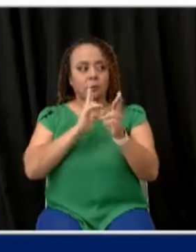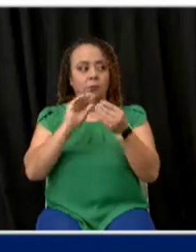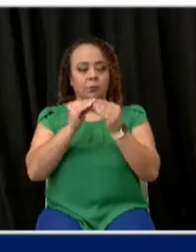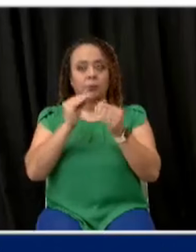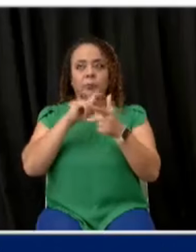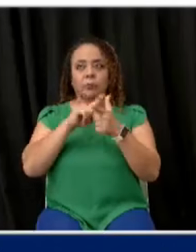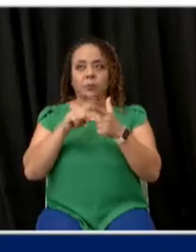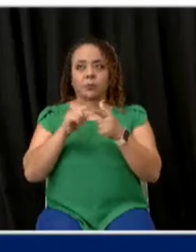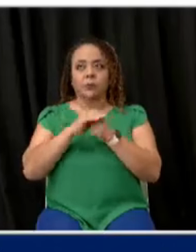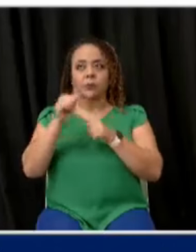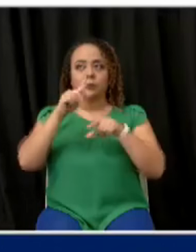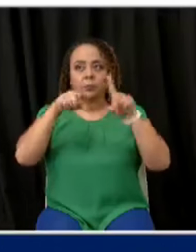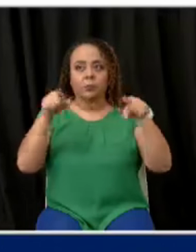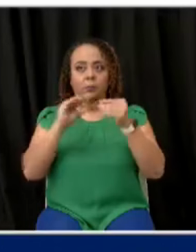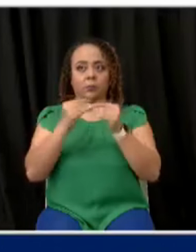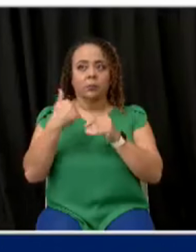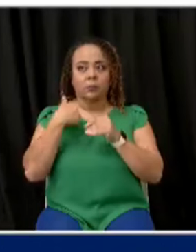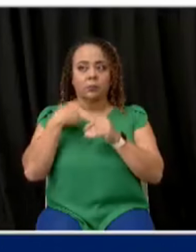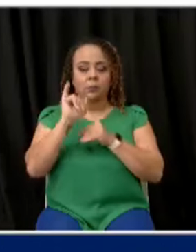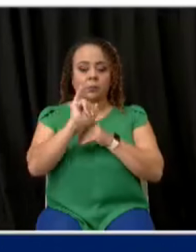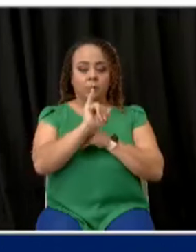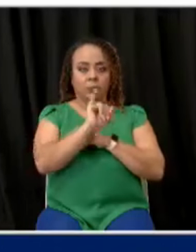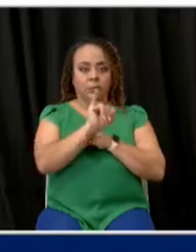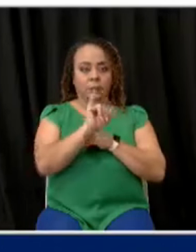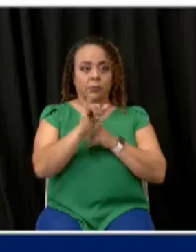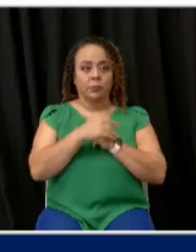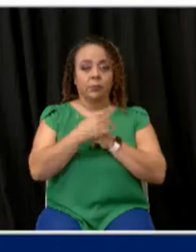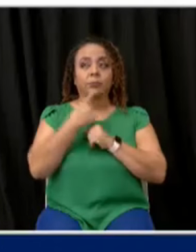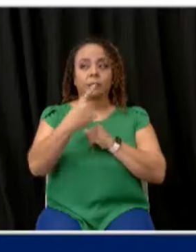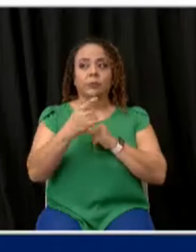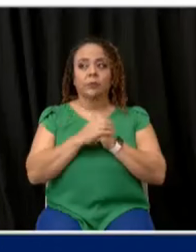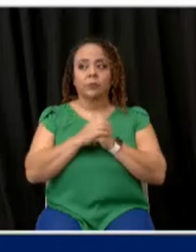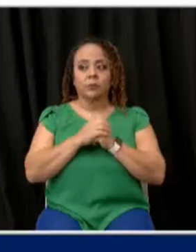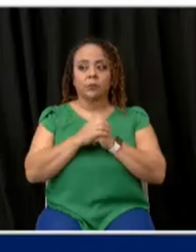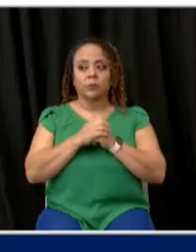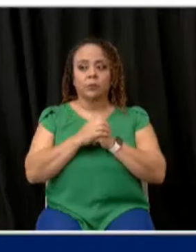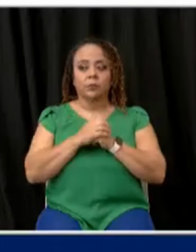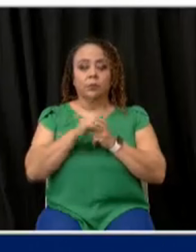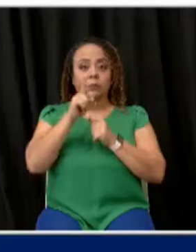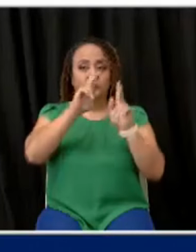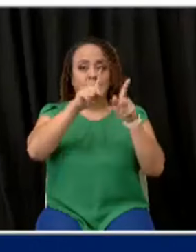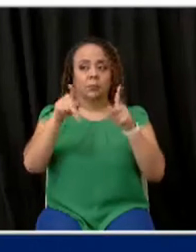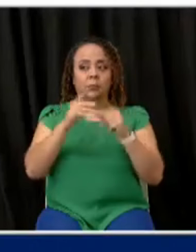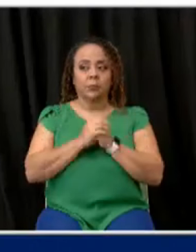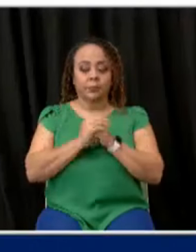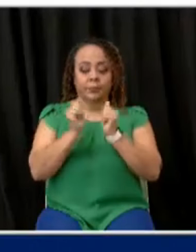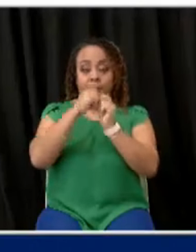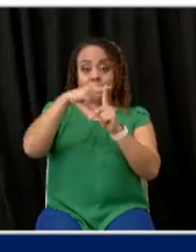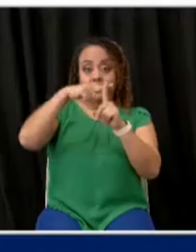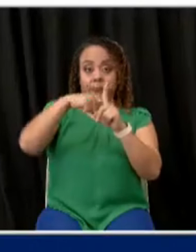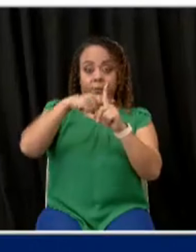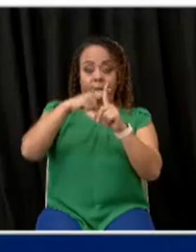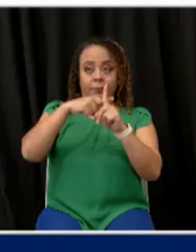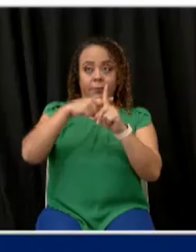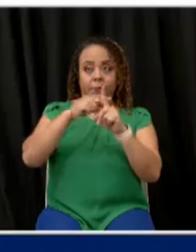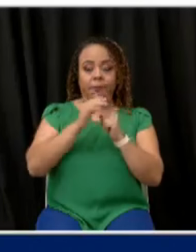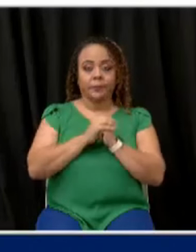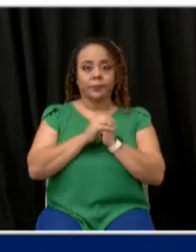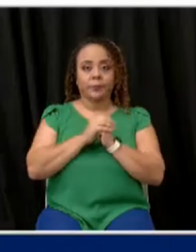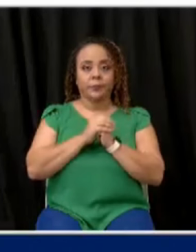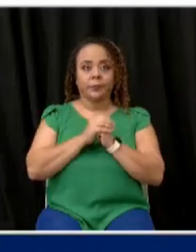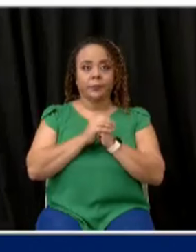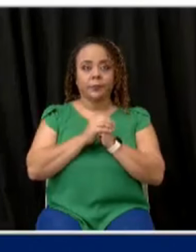da la otra gráfica, la que tenemos ahí a la izquierda, que nos está diciendo, una persona con una temperatura de bulbo